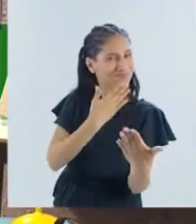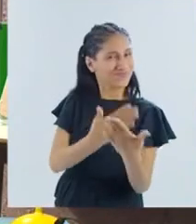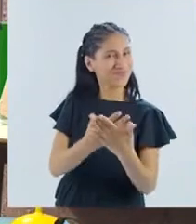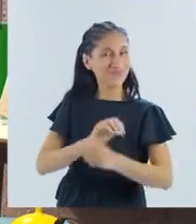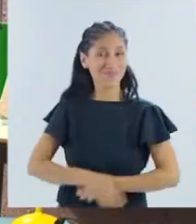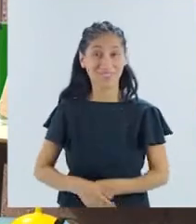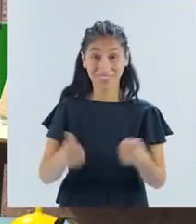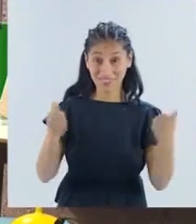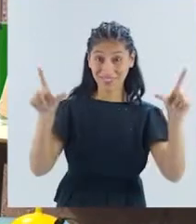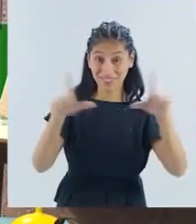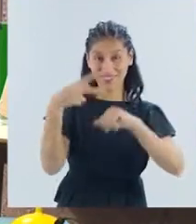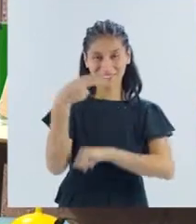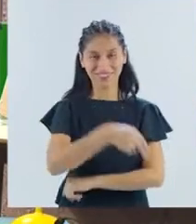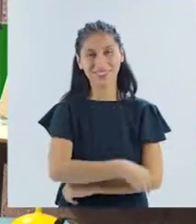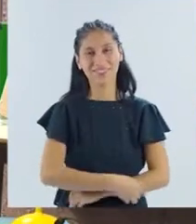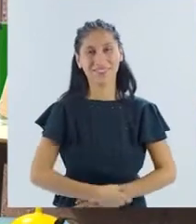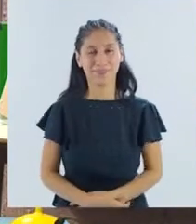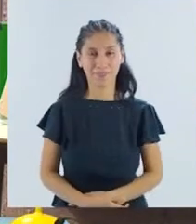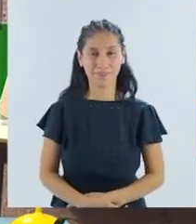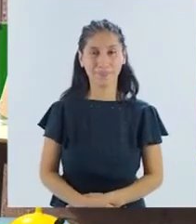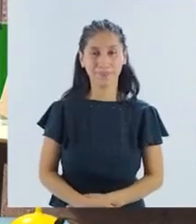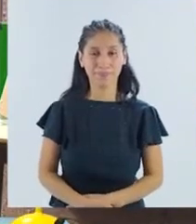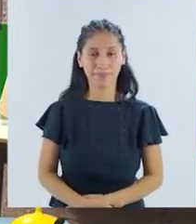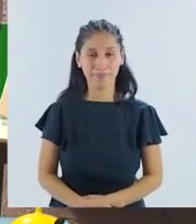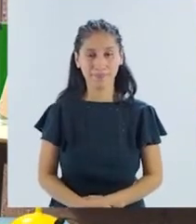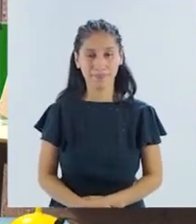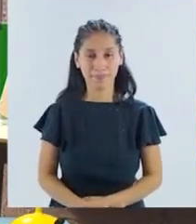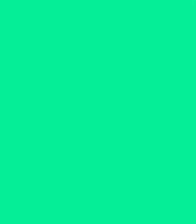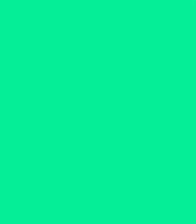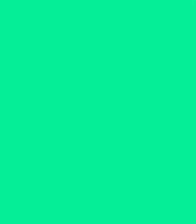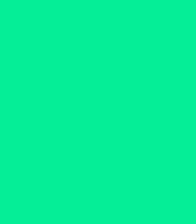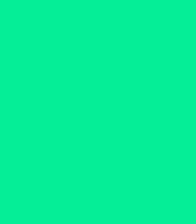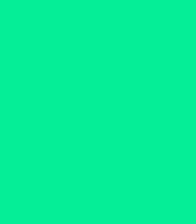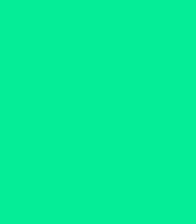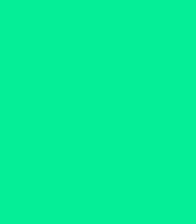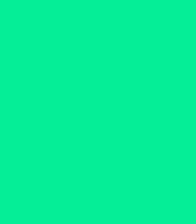gracias, profesor. No se muevan, que ya regresamos.